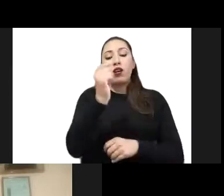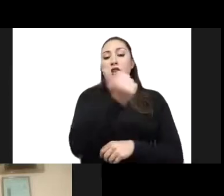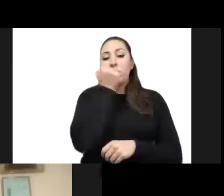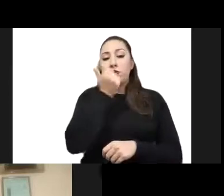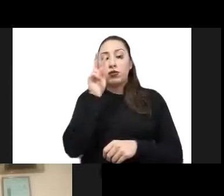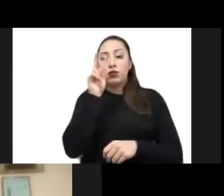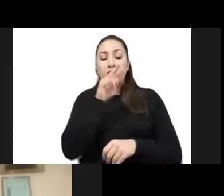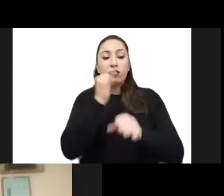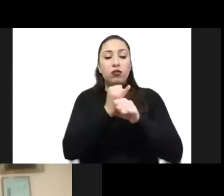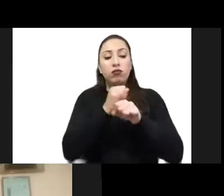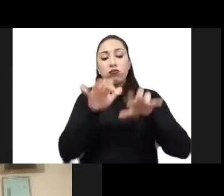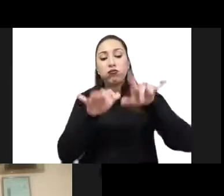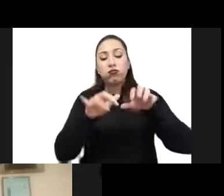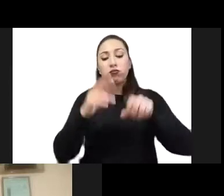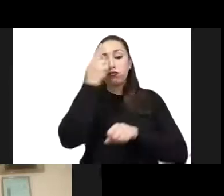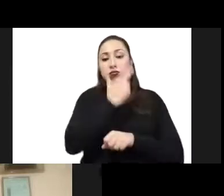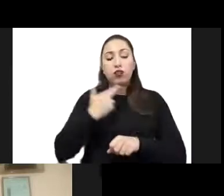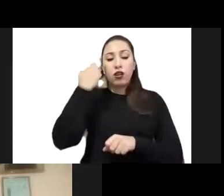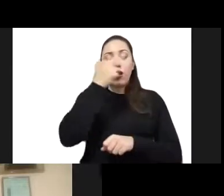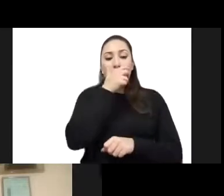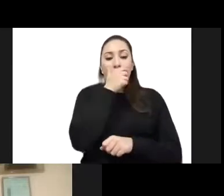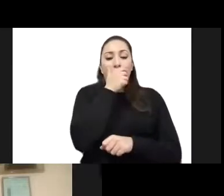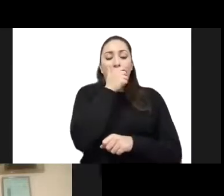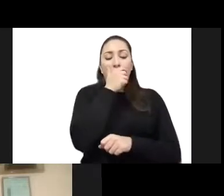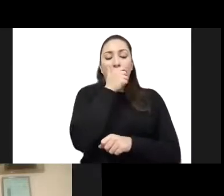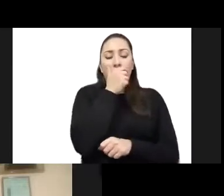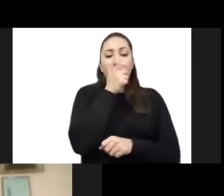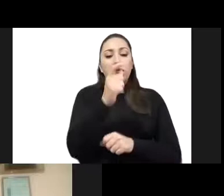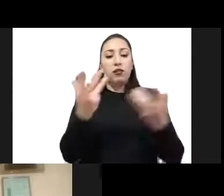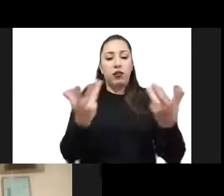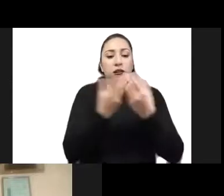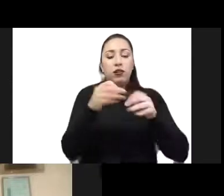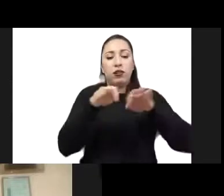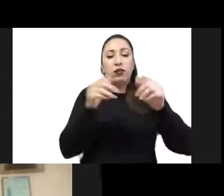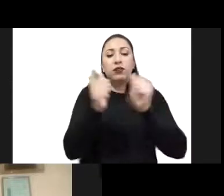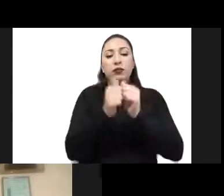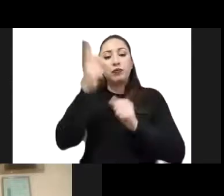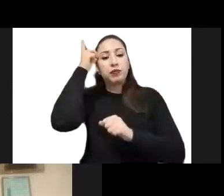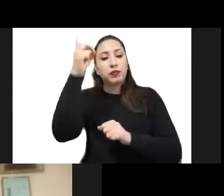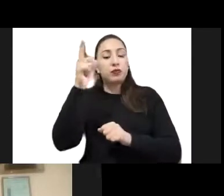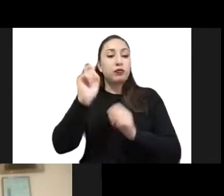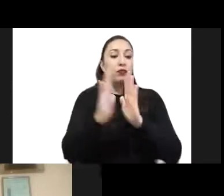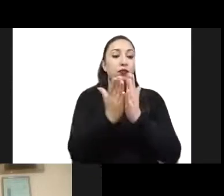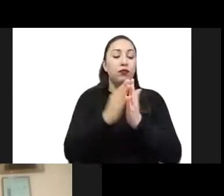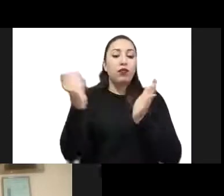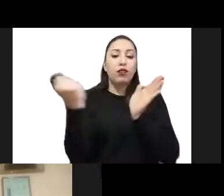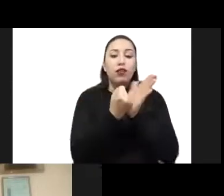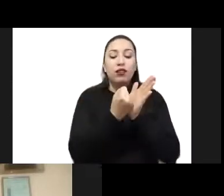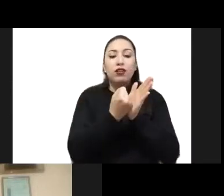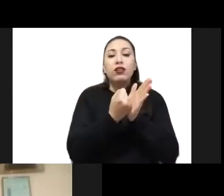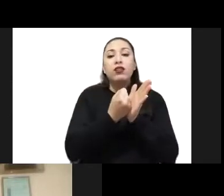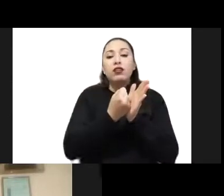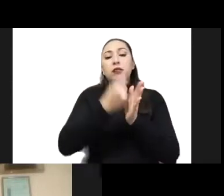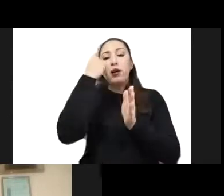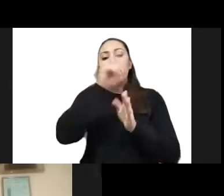acciones necesarias en conjunto con las casas editoriales que tienen los derechos de autor de dichos libros de